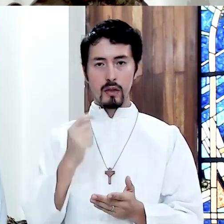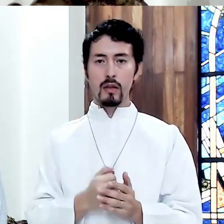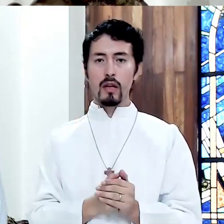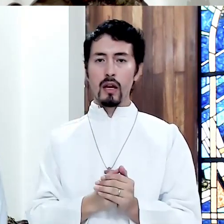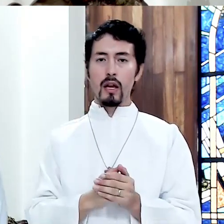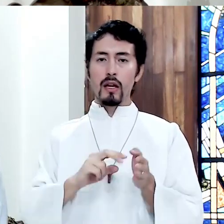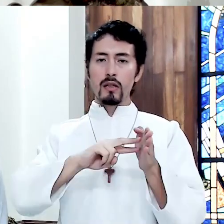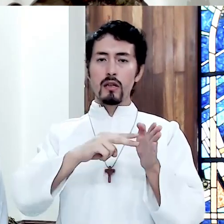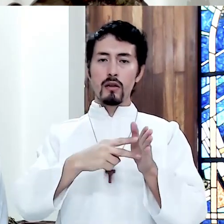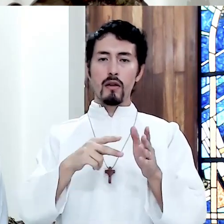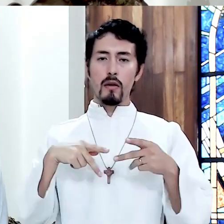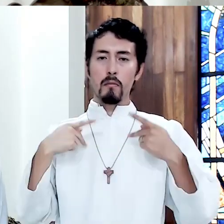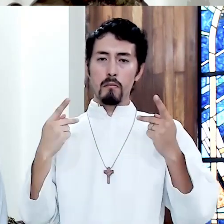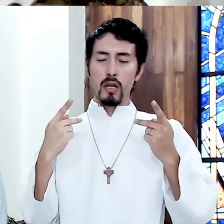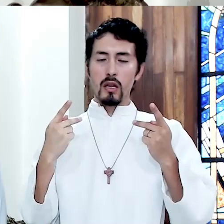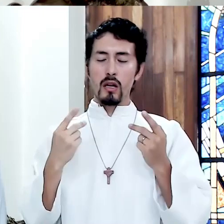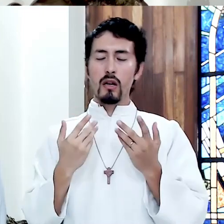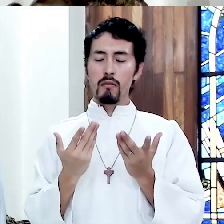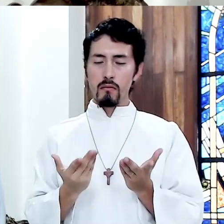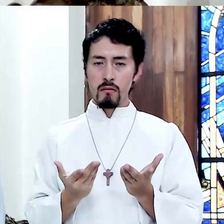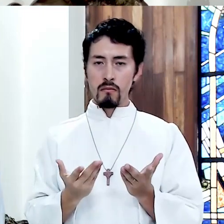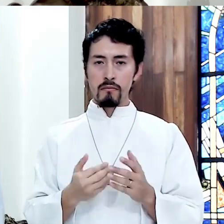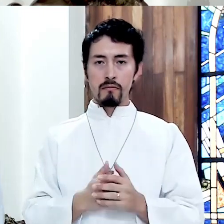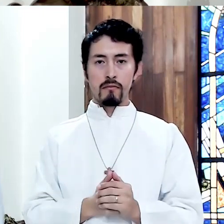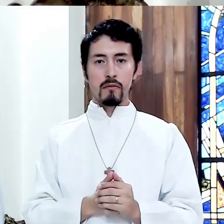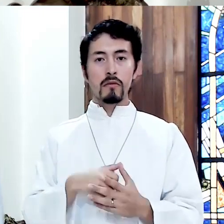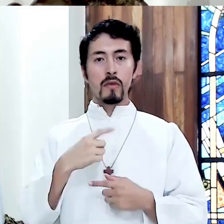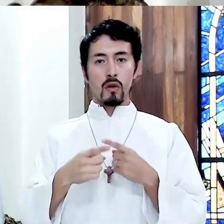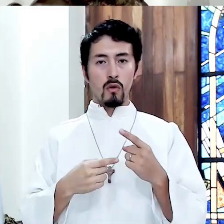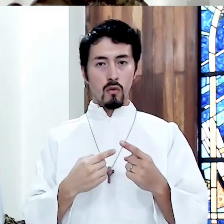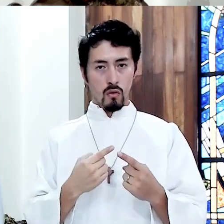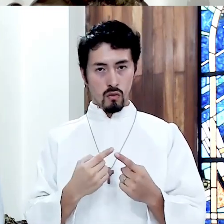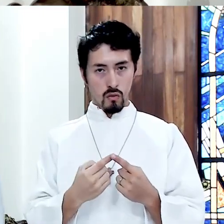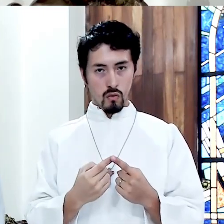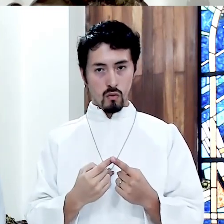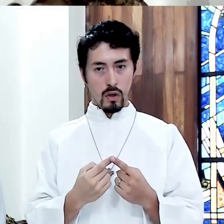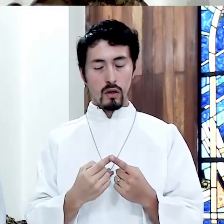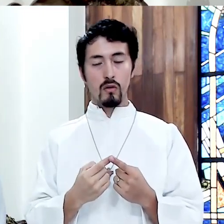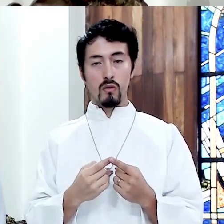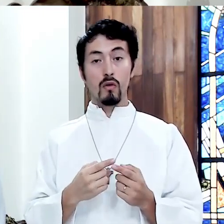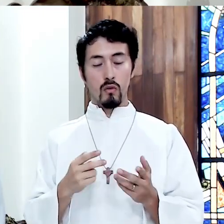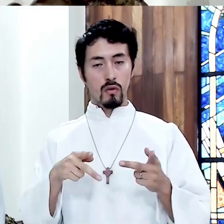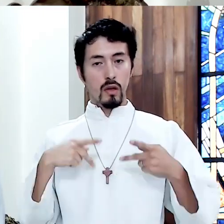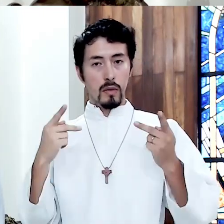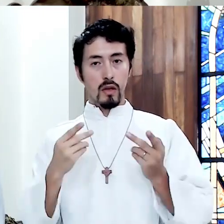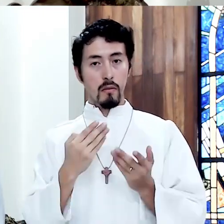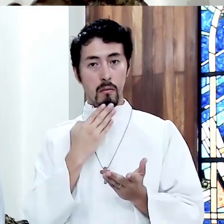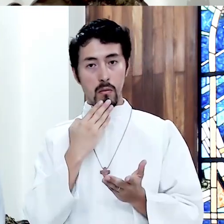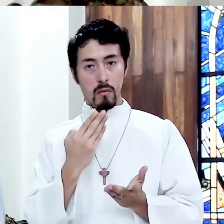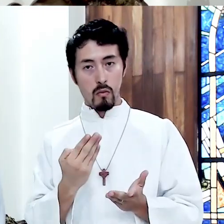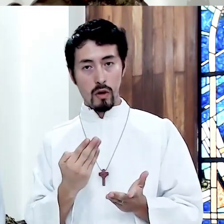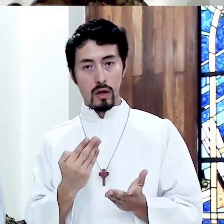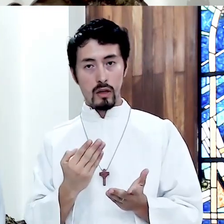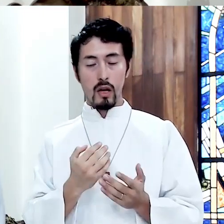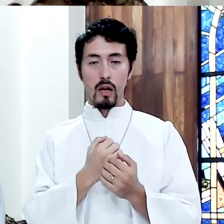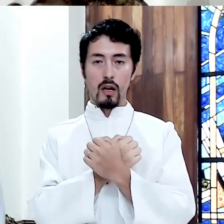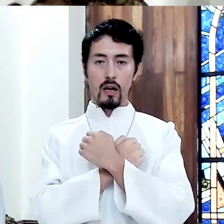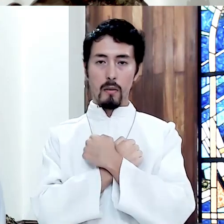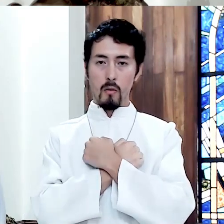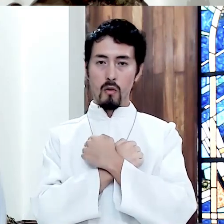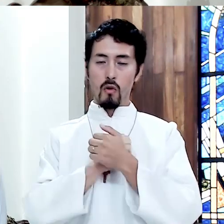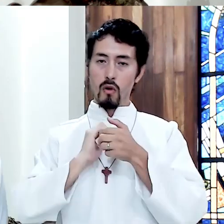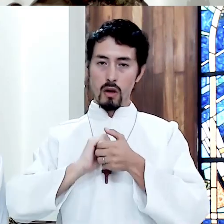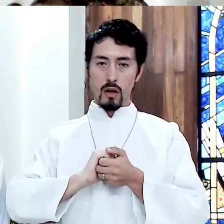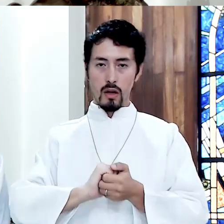y todo lo que significa la vida cuando se la lleva dignamente: el amor, la